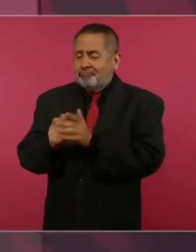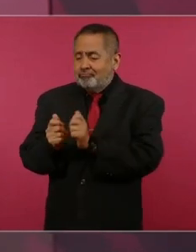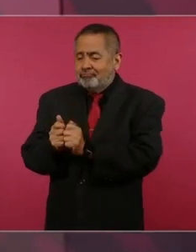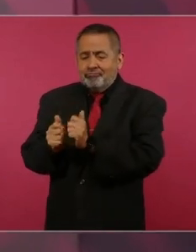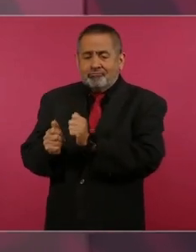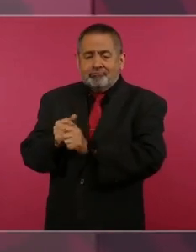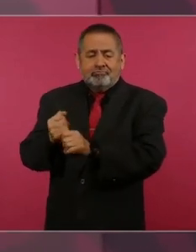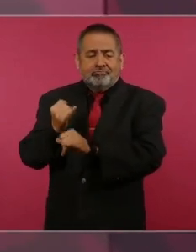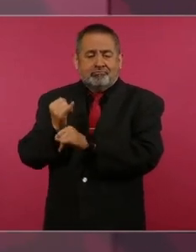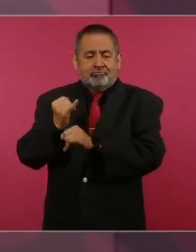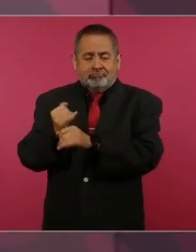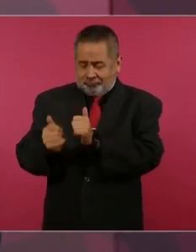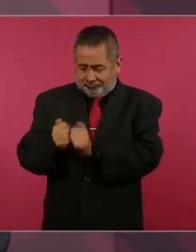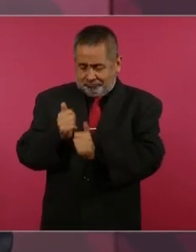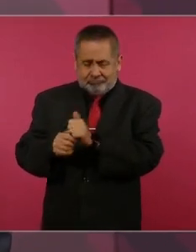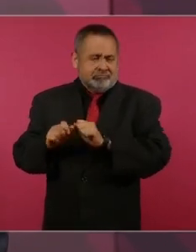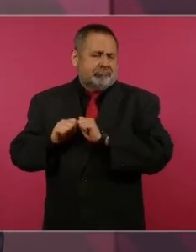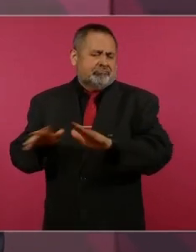internet.